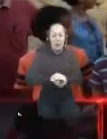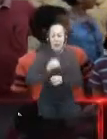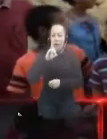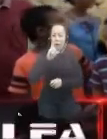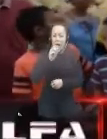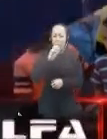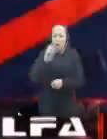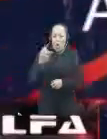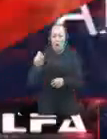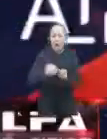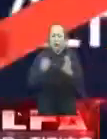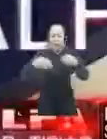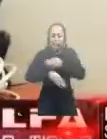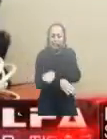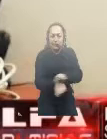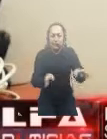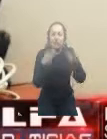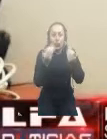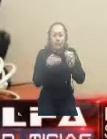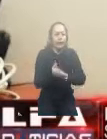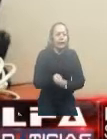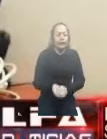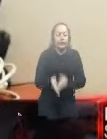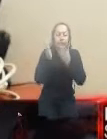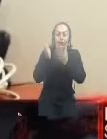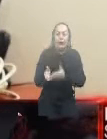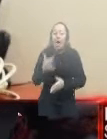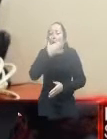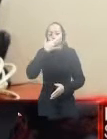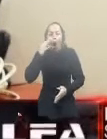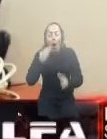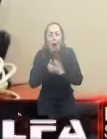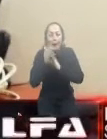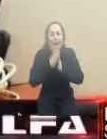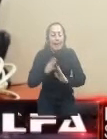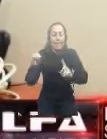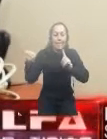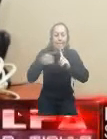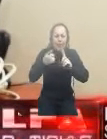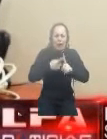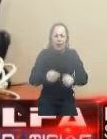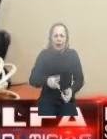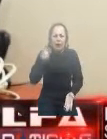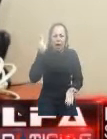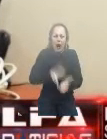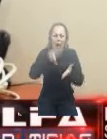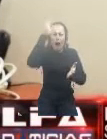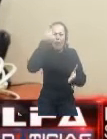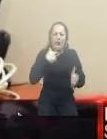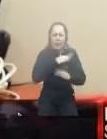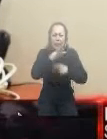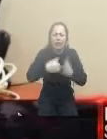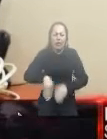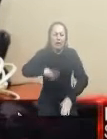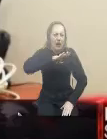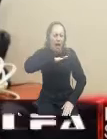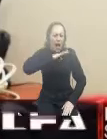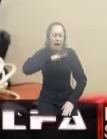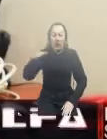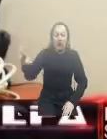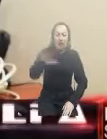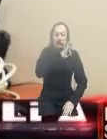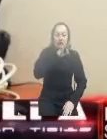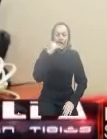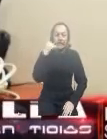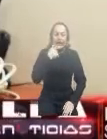por obras viales. Luis Armando Méndez, primer miembro confirmado del gabinete del alcalde electo Jaime